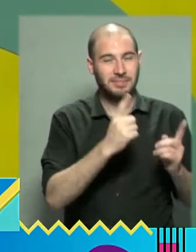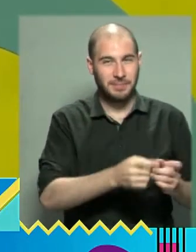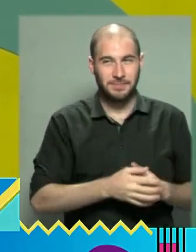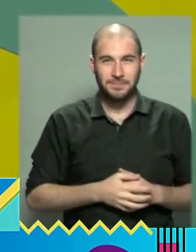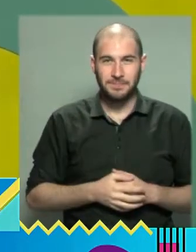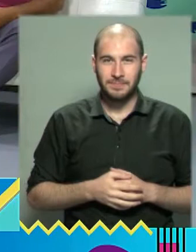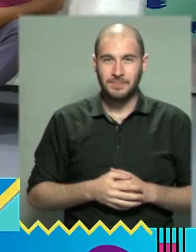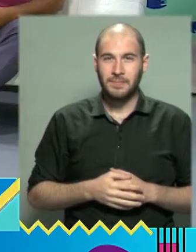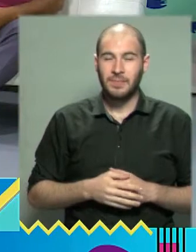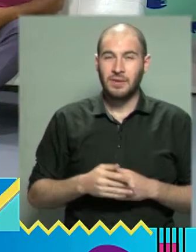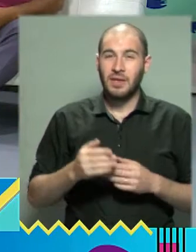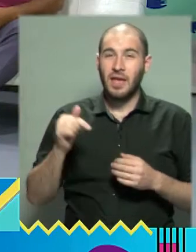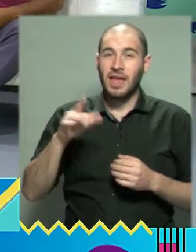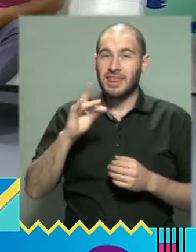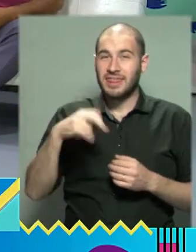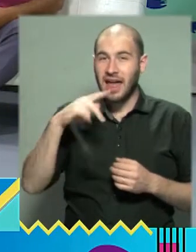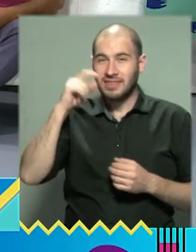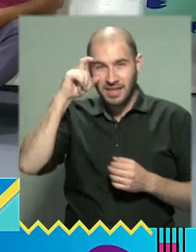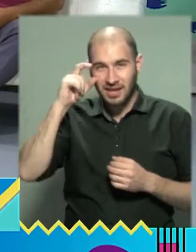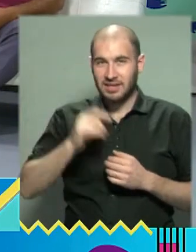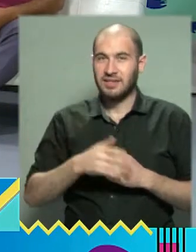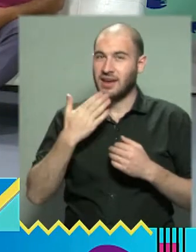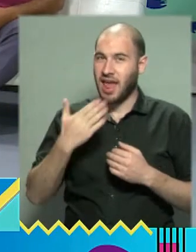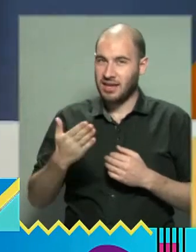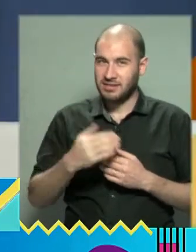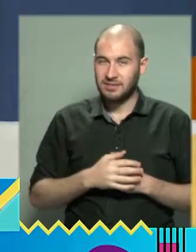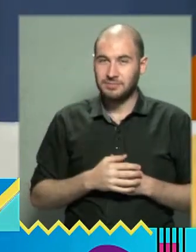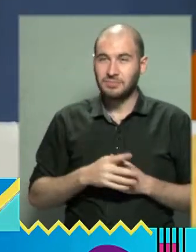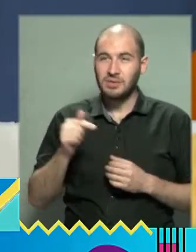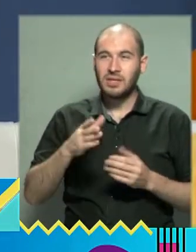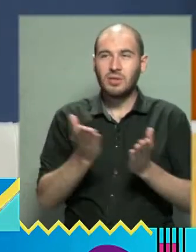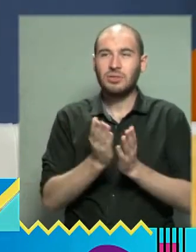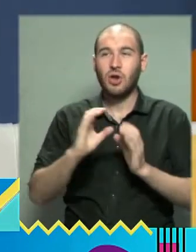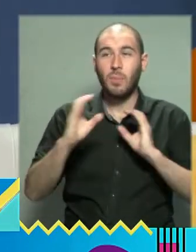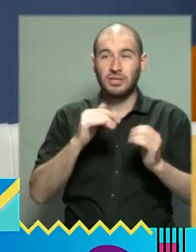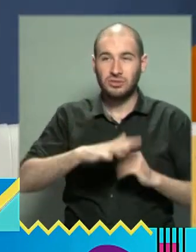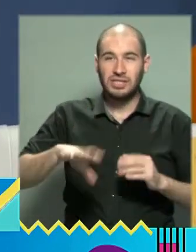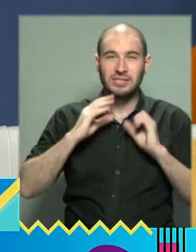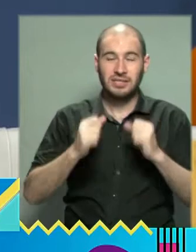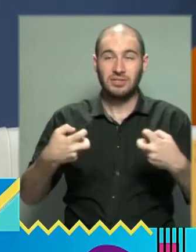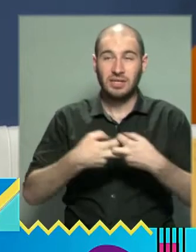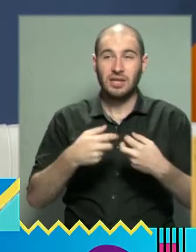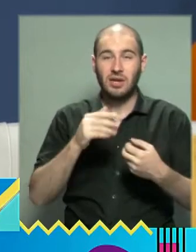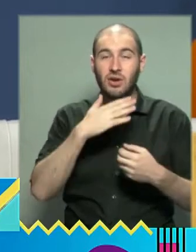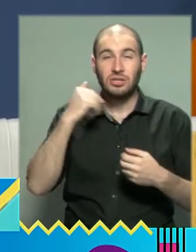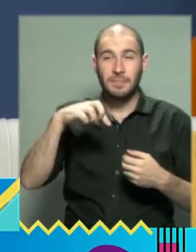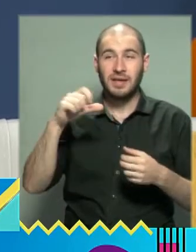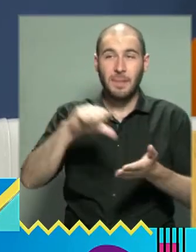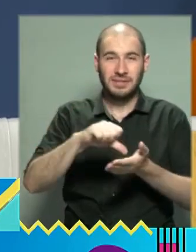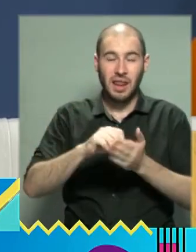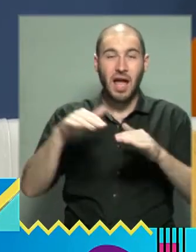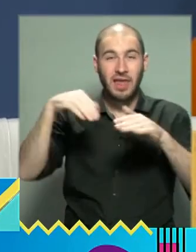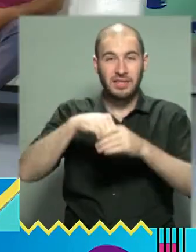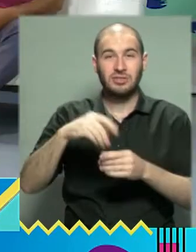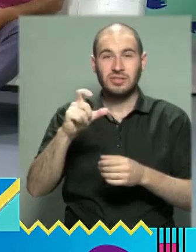invitación. Gracias. Dante Beliti, muchas gracias, Dante. Gracias. Estudiante de Comunicación Social, secretario gremial de la JP Capital y militante